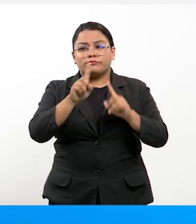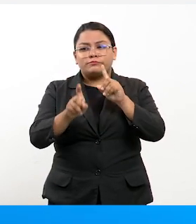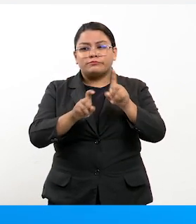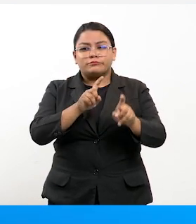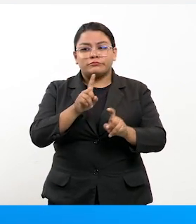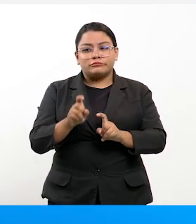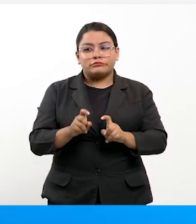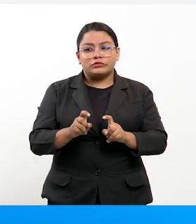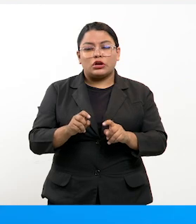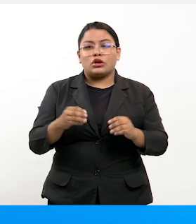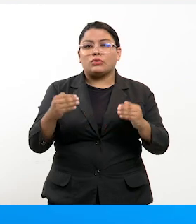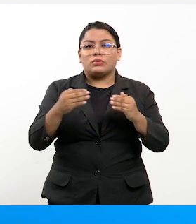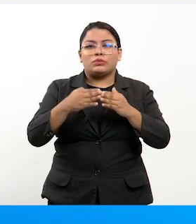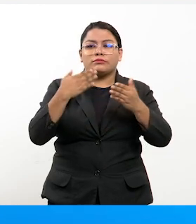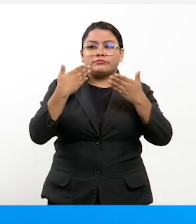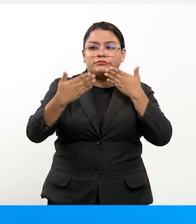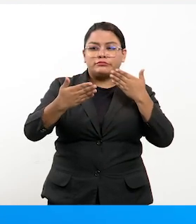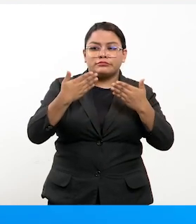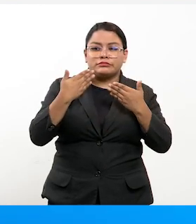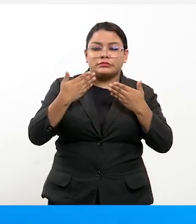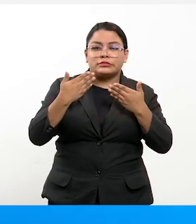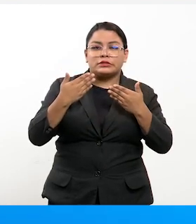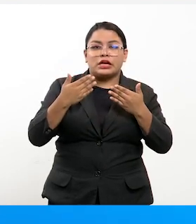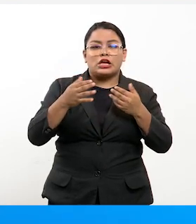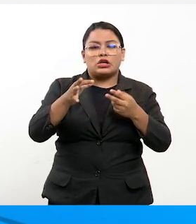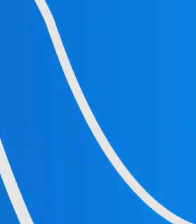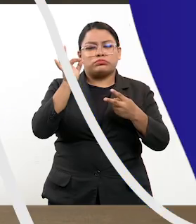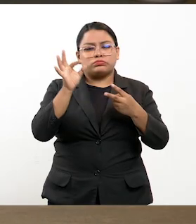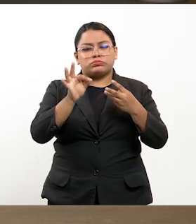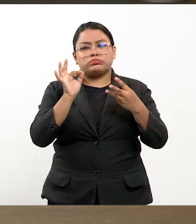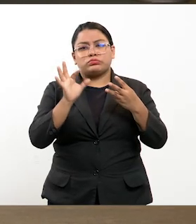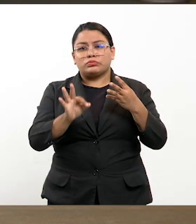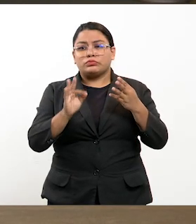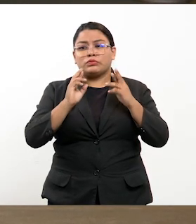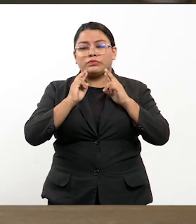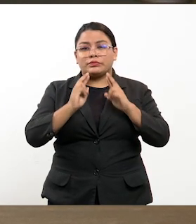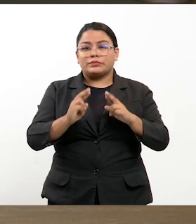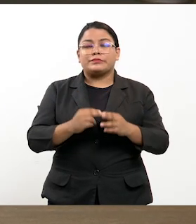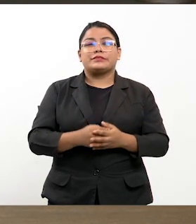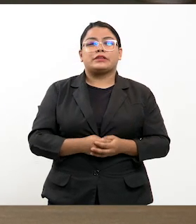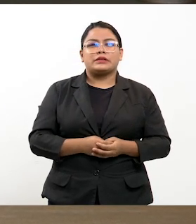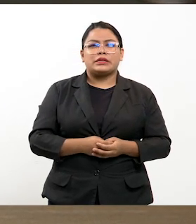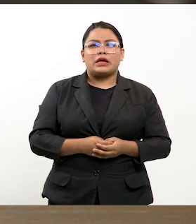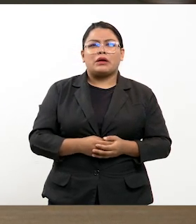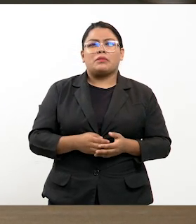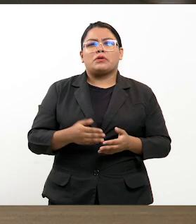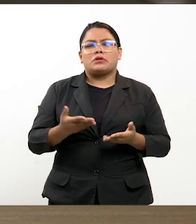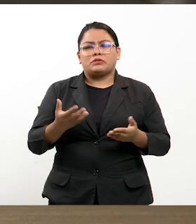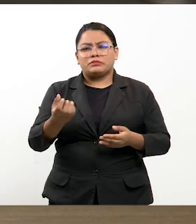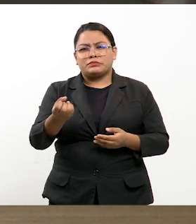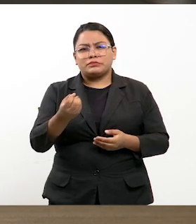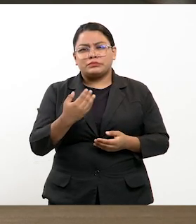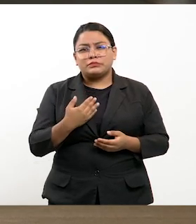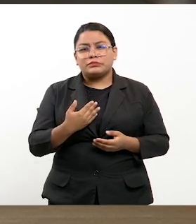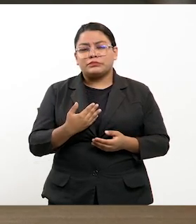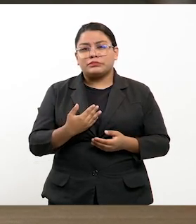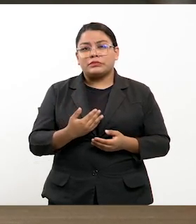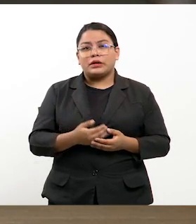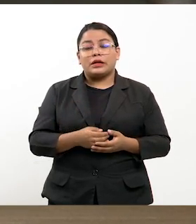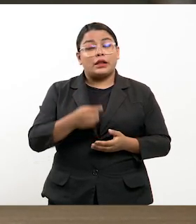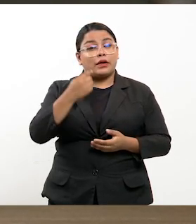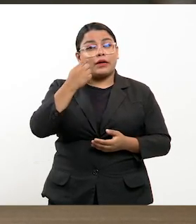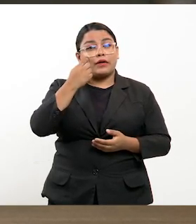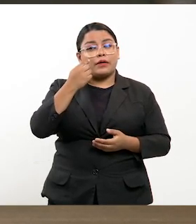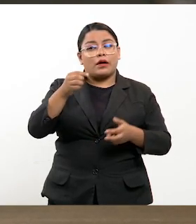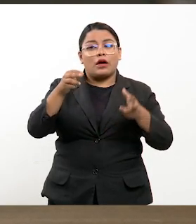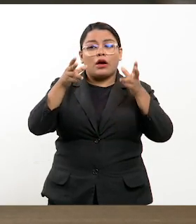como su enunciado y las opciones de respuesta. Marlene, ¿qué puede comentarnos acerca de lo que acabamos